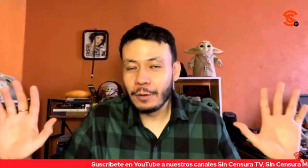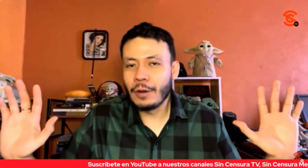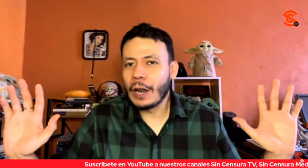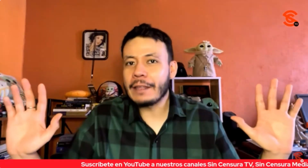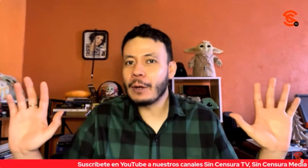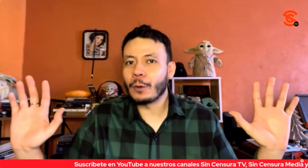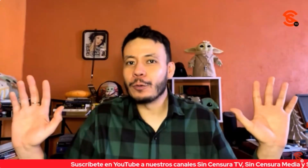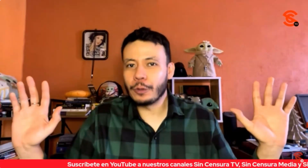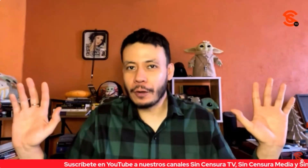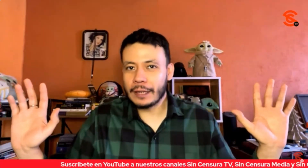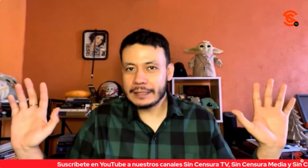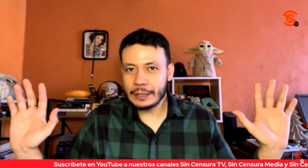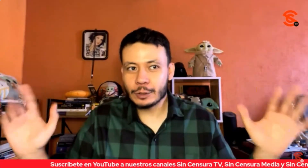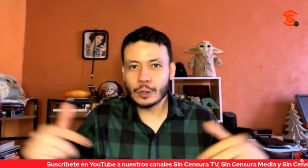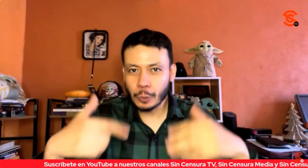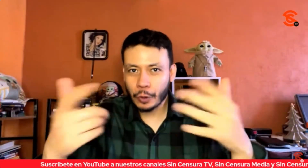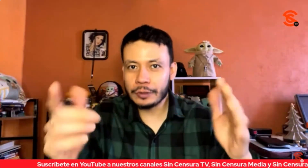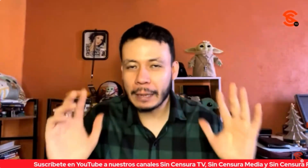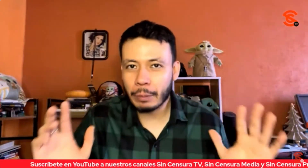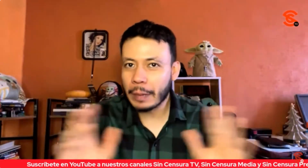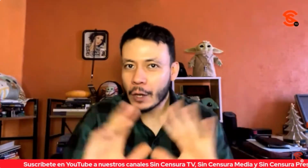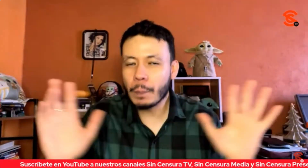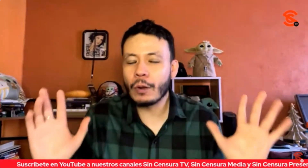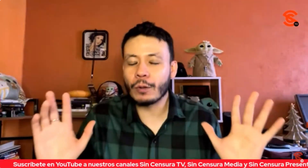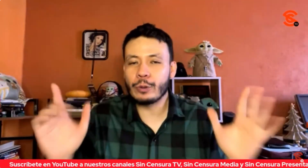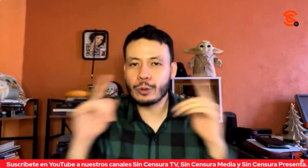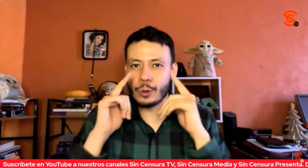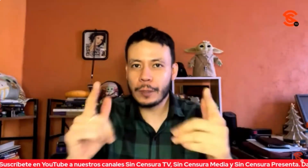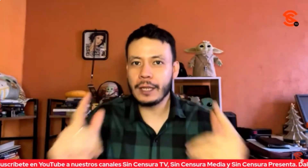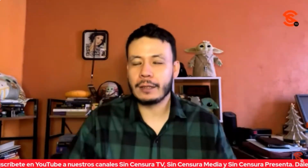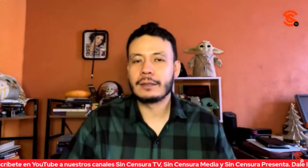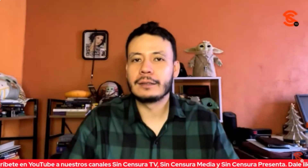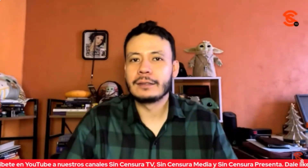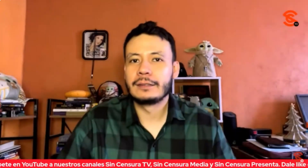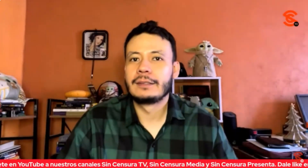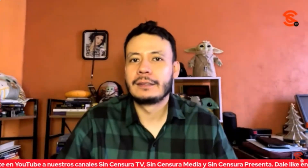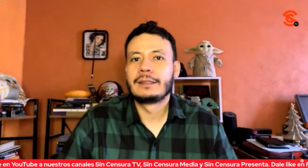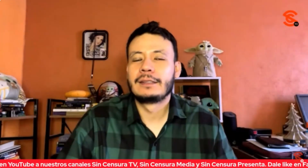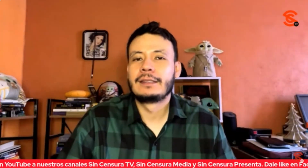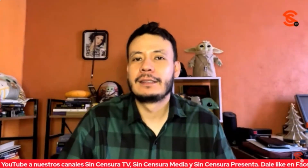que nadie me lo contó. Ahí sí yo se los puedo contar, pero nadie me lo contó, yo lo vi.